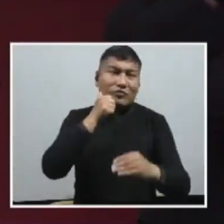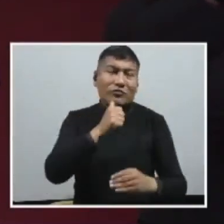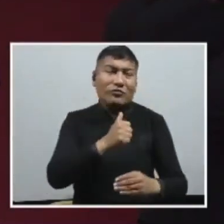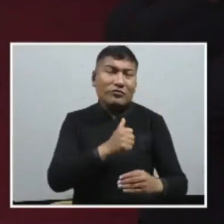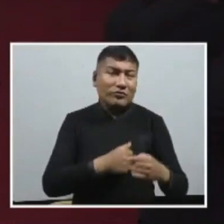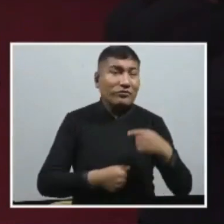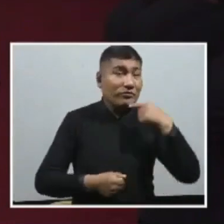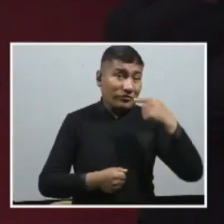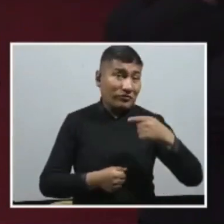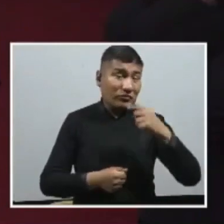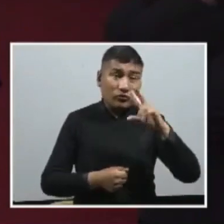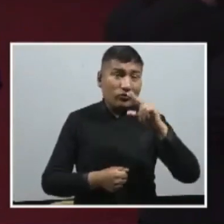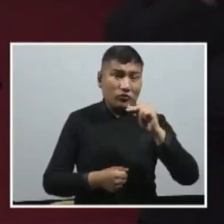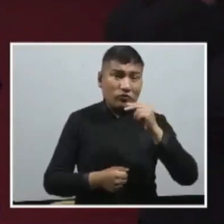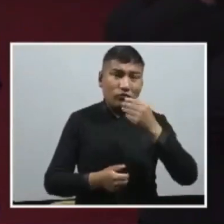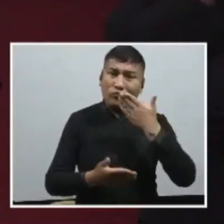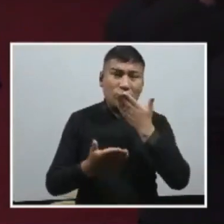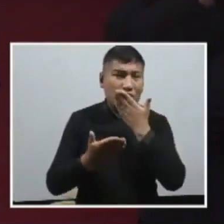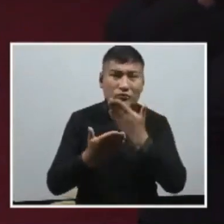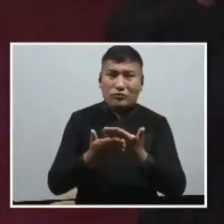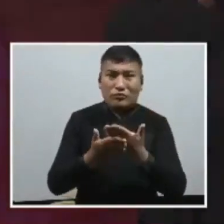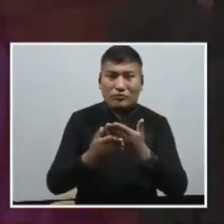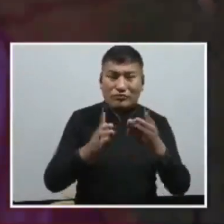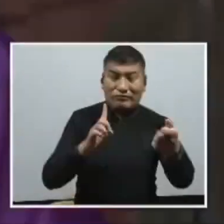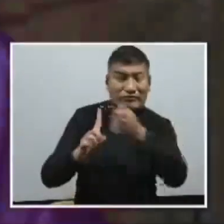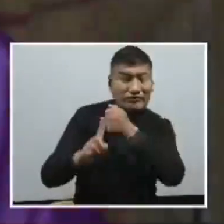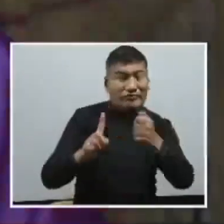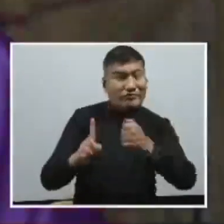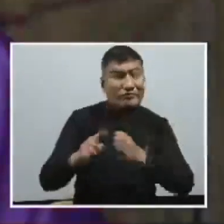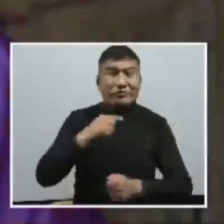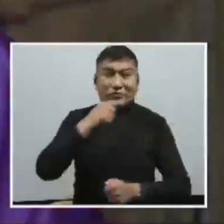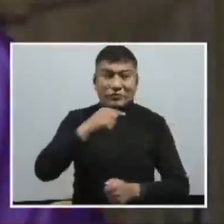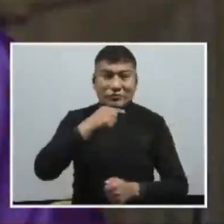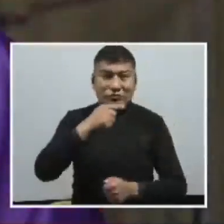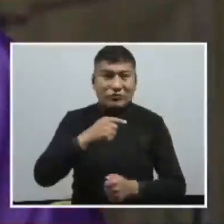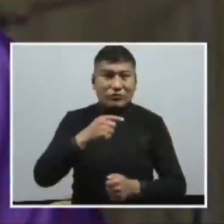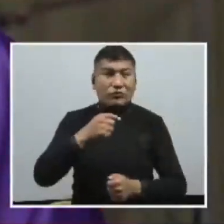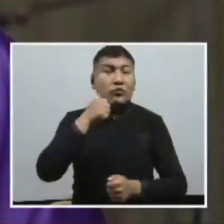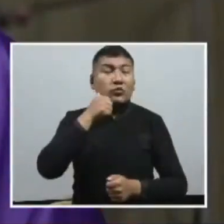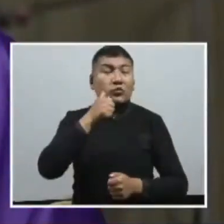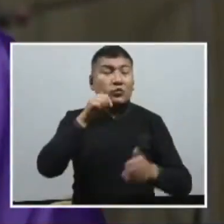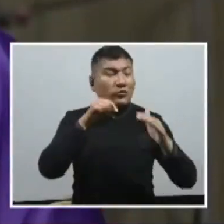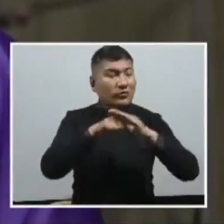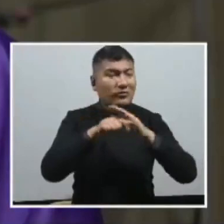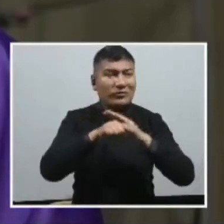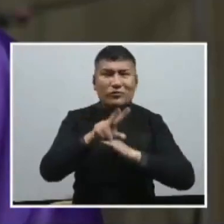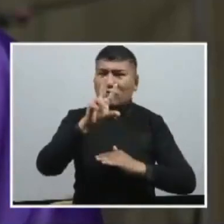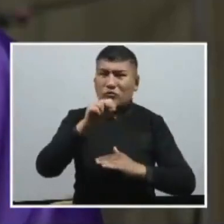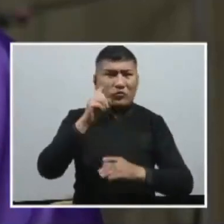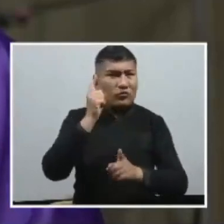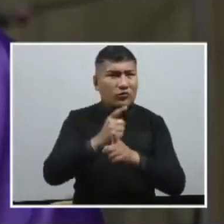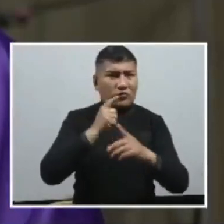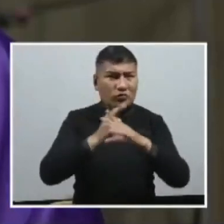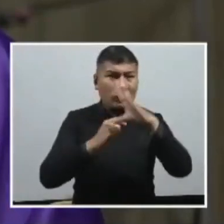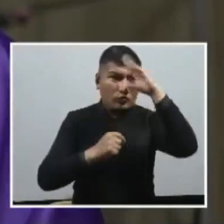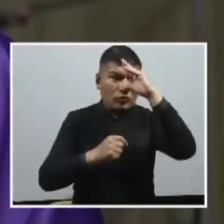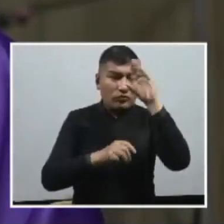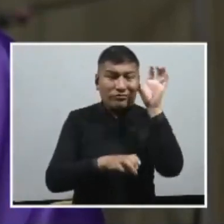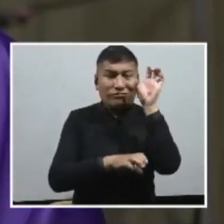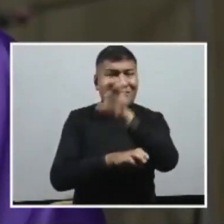diciendo que no es bueno la violencia, diciendo que el feminicidio no es bueno, que el machismo tampoco es